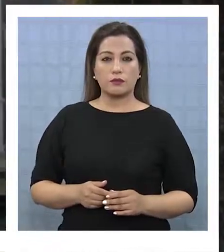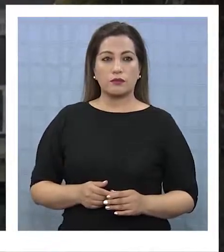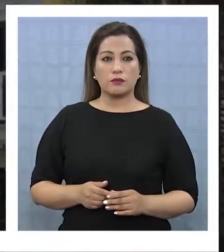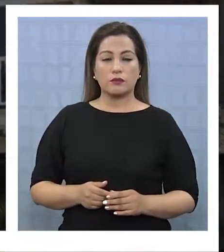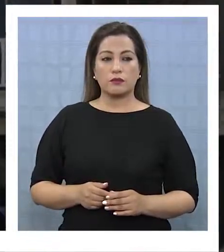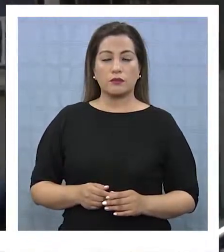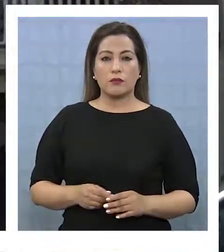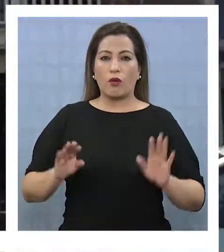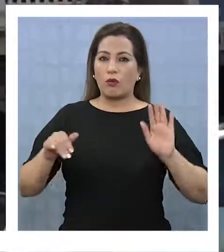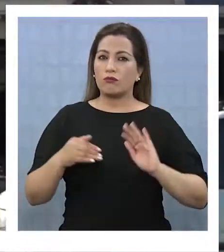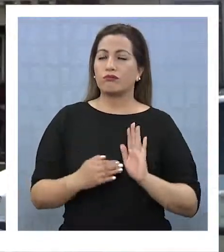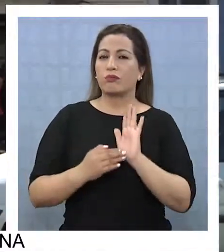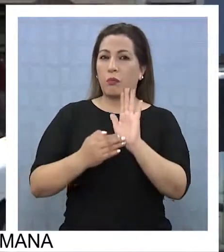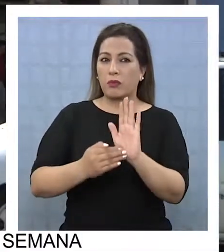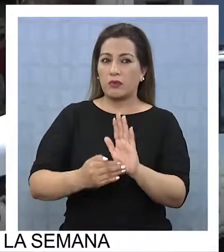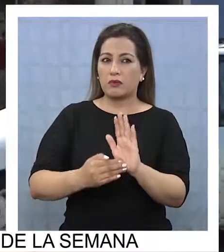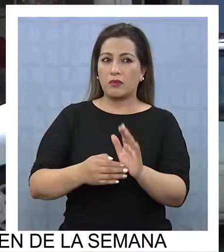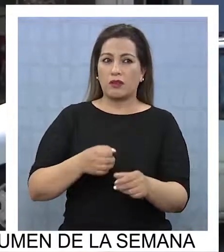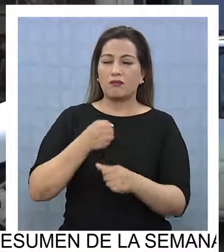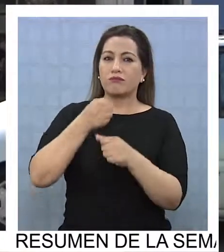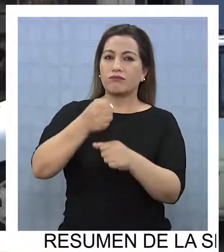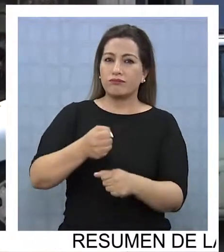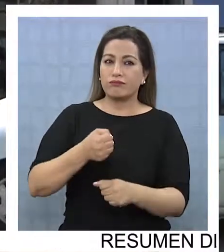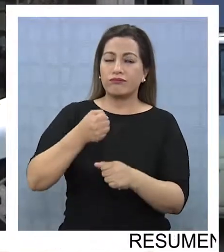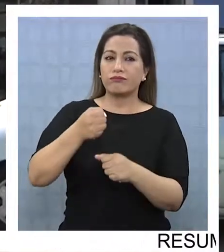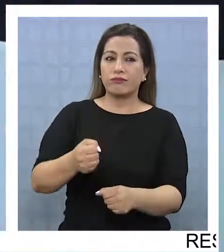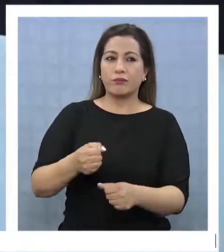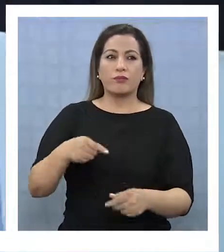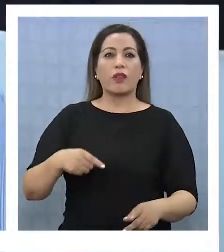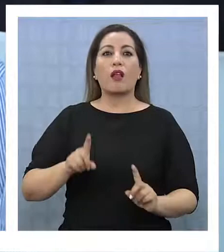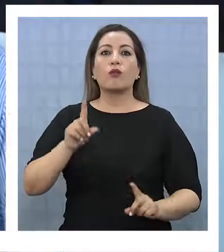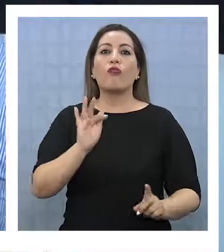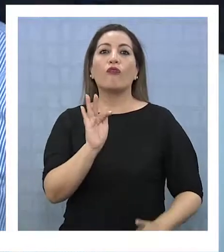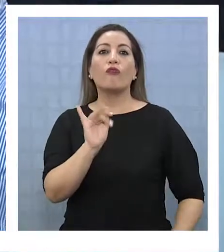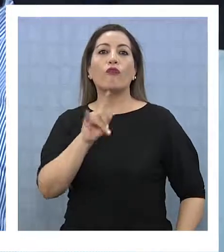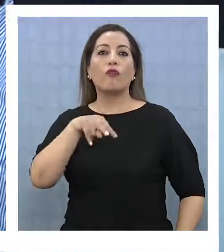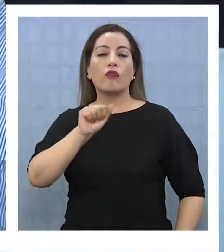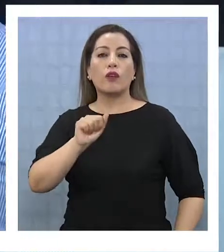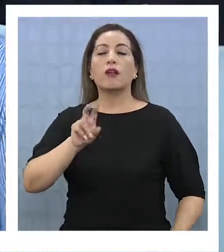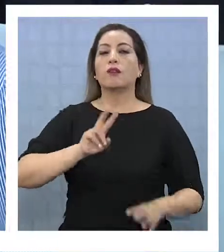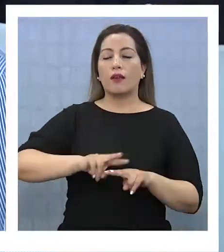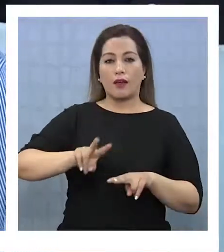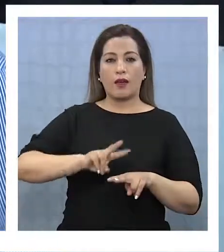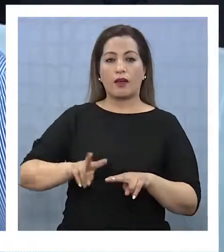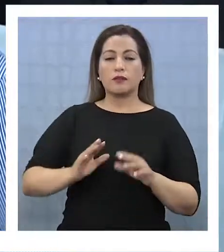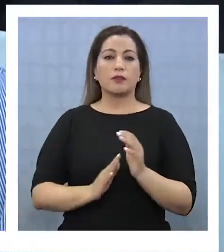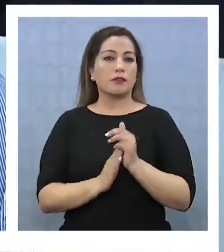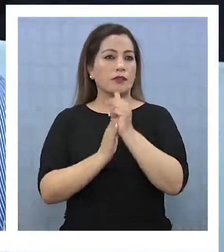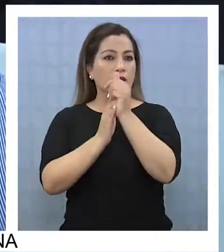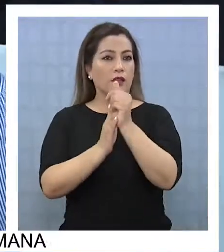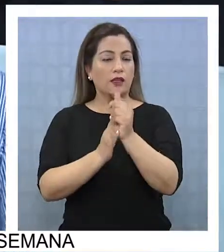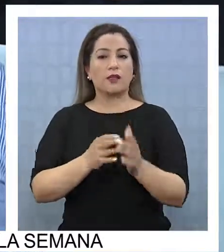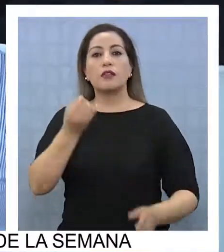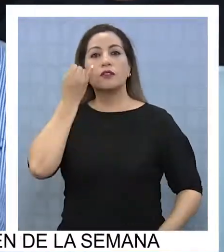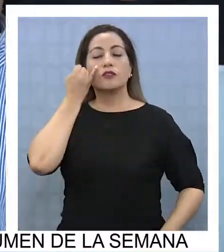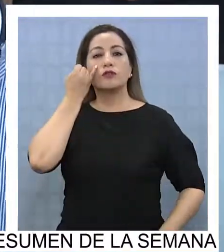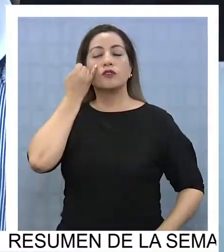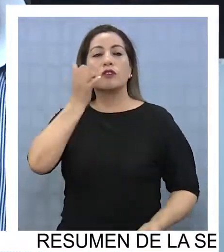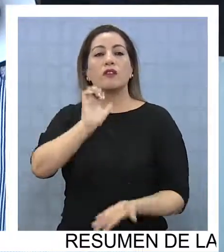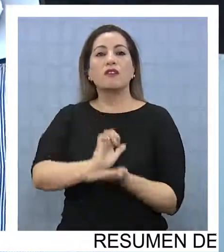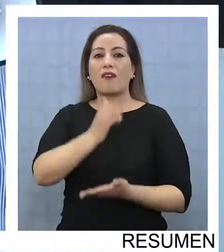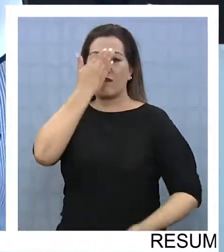Una manifestación pacífica, con el carácter de FUNA como algunos señalan, realizaron dirigentes de entidades del Estado